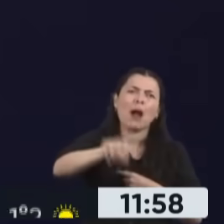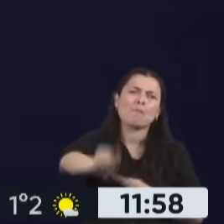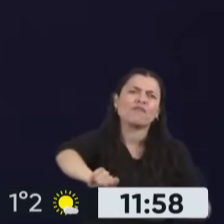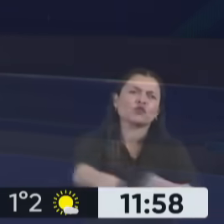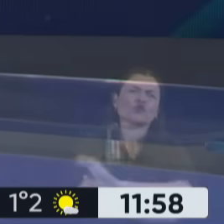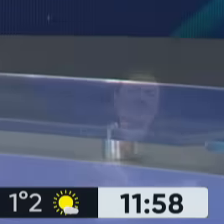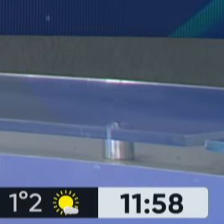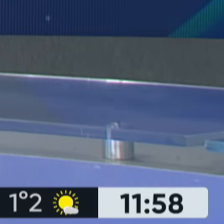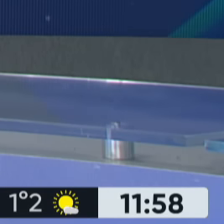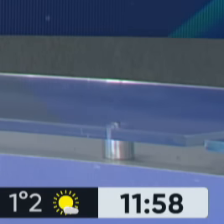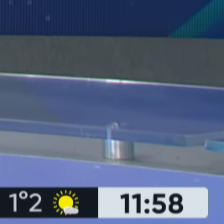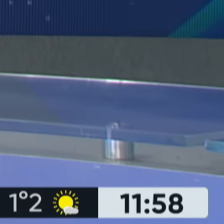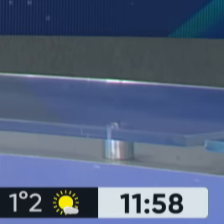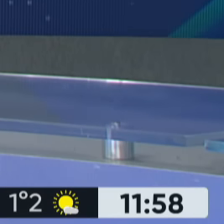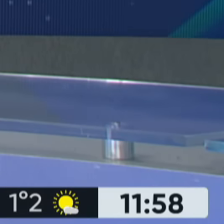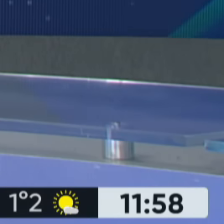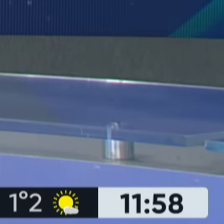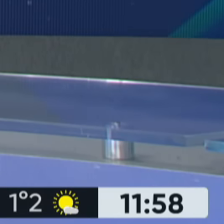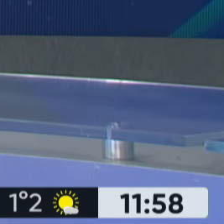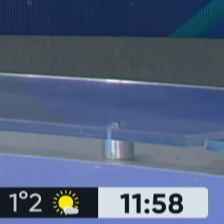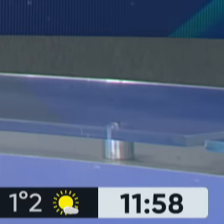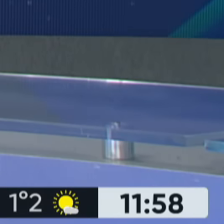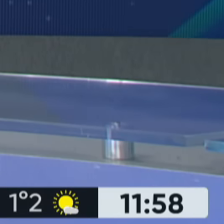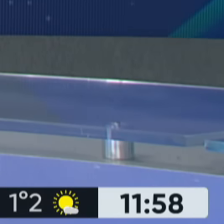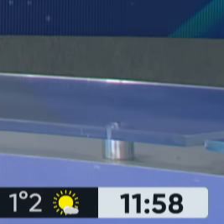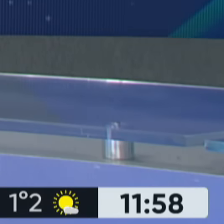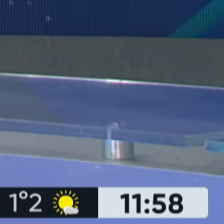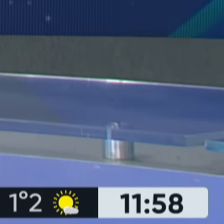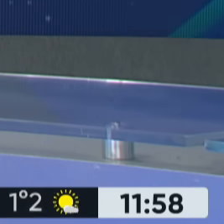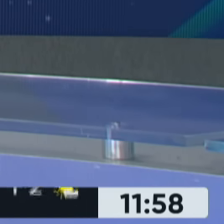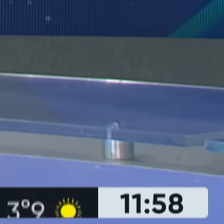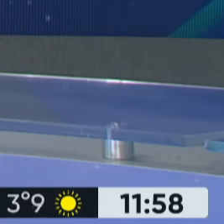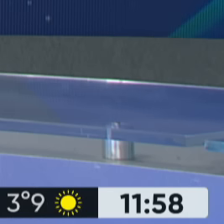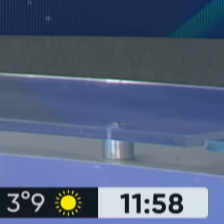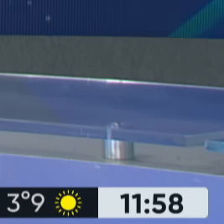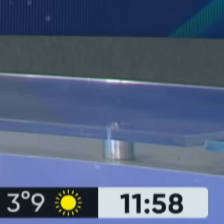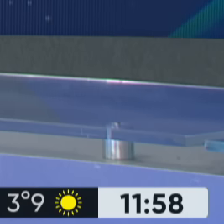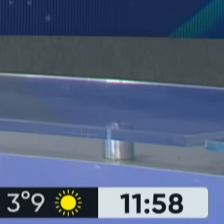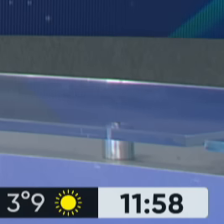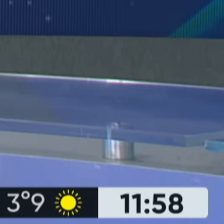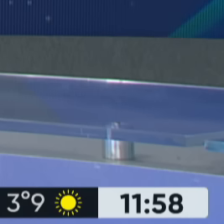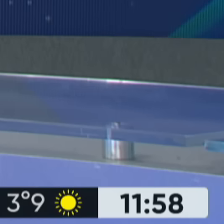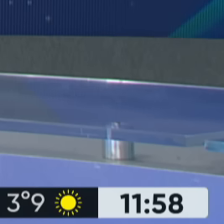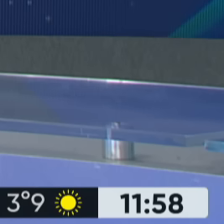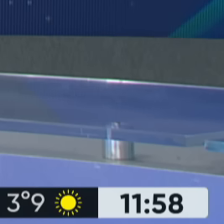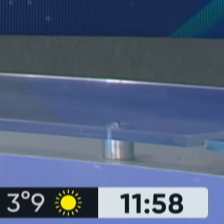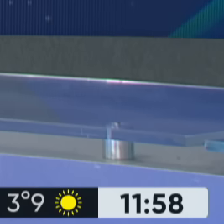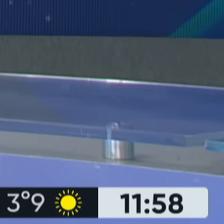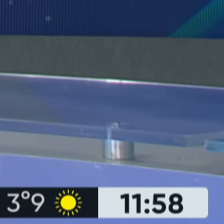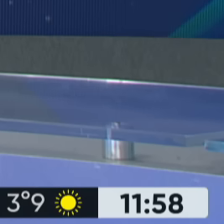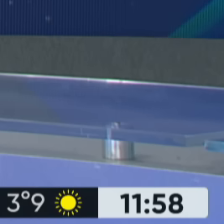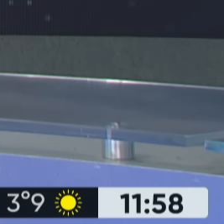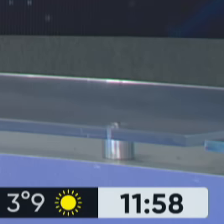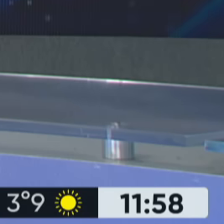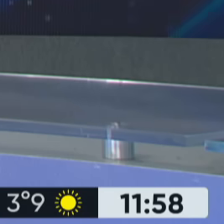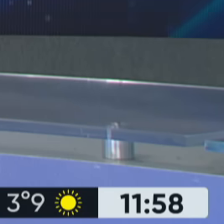Te lo dije en la primera parte de la pregunta. Bien, conferencia de prensa del vocero presidencial Manuel Adorni, que tras una serie de anuncios, ahora es el tiempo de las preguntas de